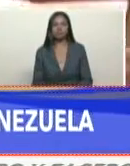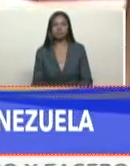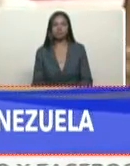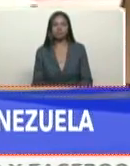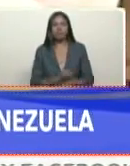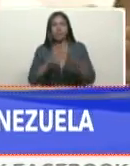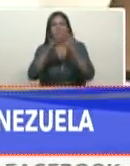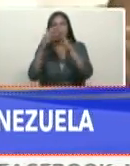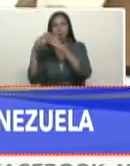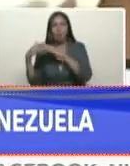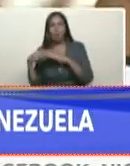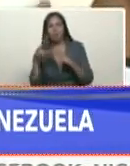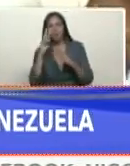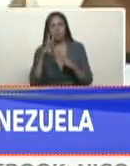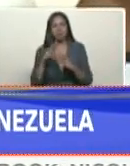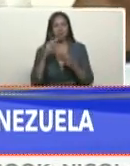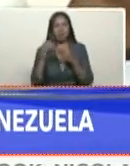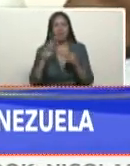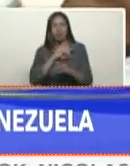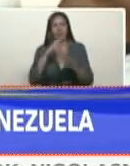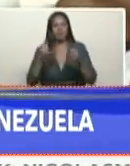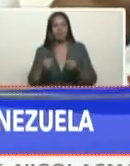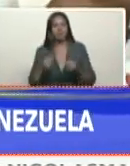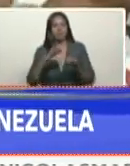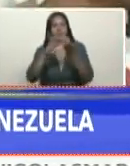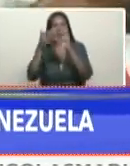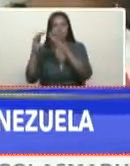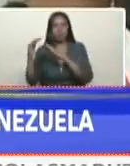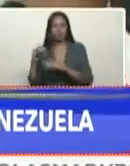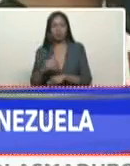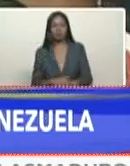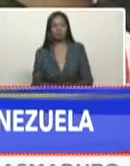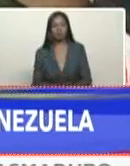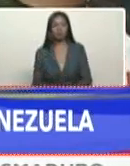frente, el poder comunal.